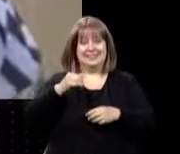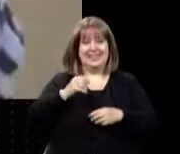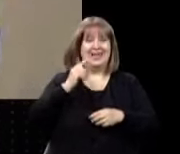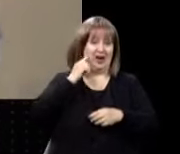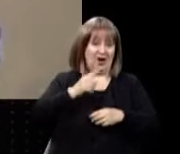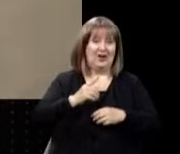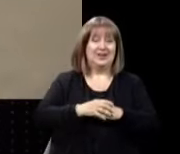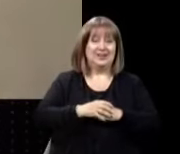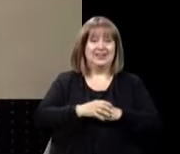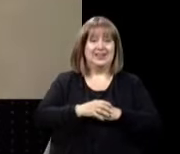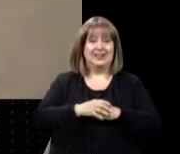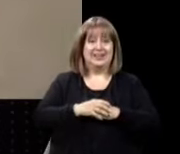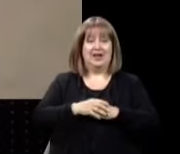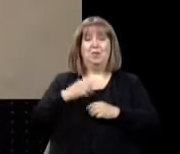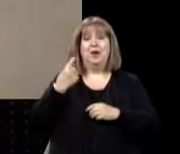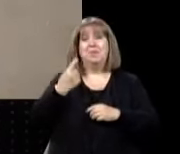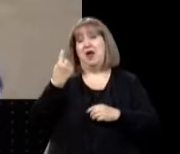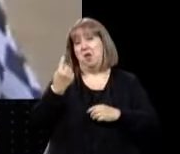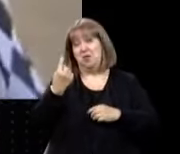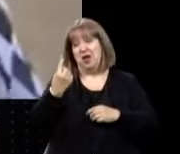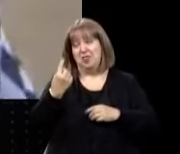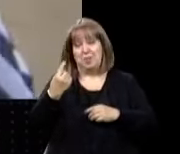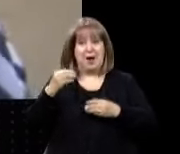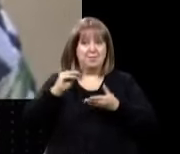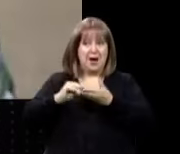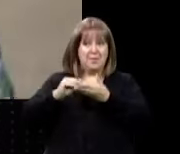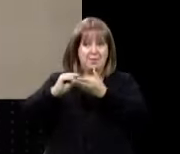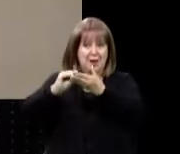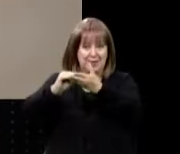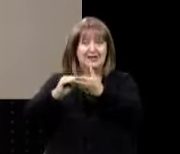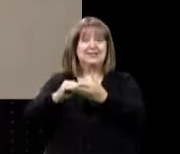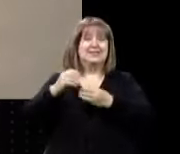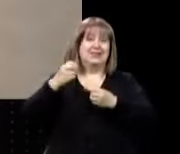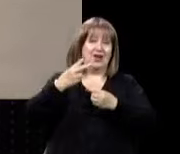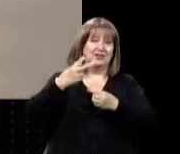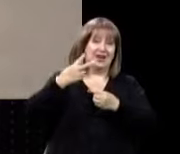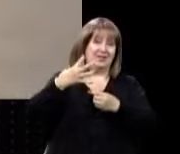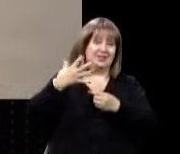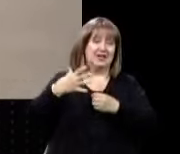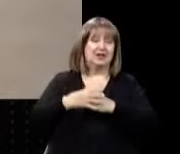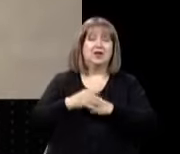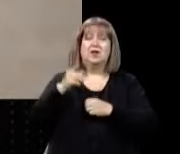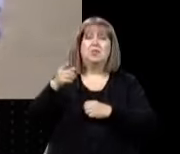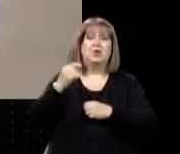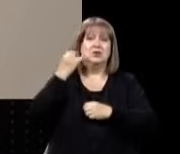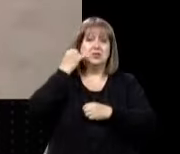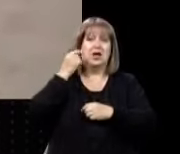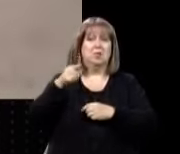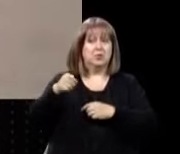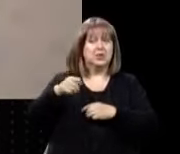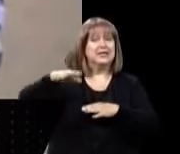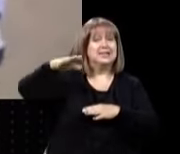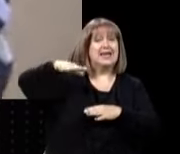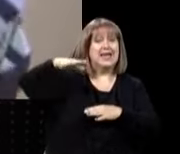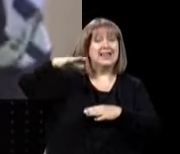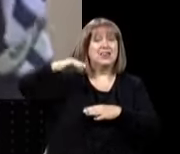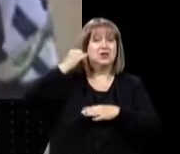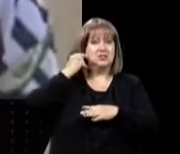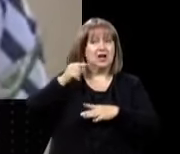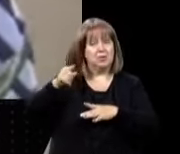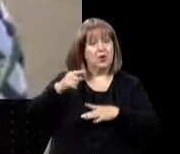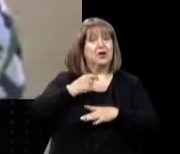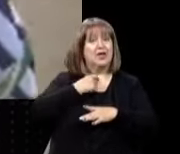gol y después nos pusimos los pies y empezamos a hacer más. Está teniendo un gran torneo, ya sumás casi 33 tantos en este torneo. ¿Es lo que